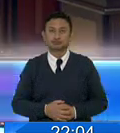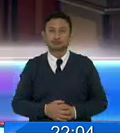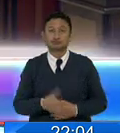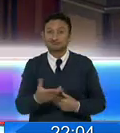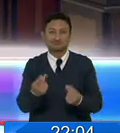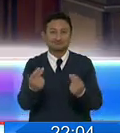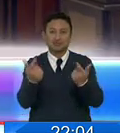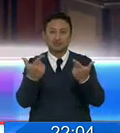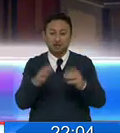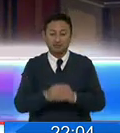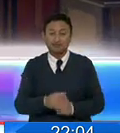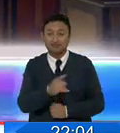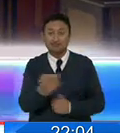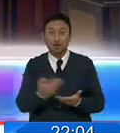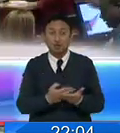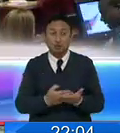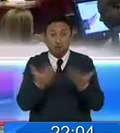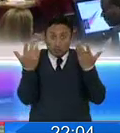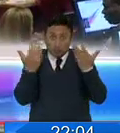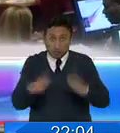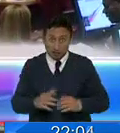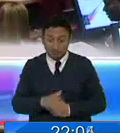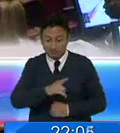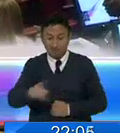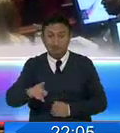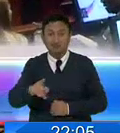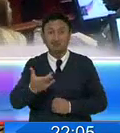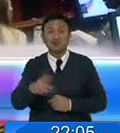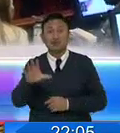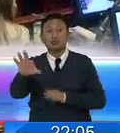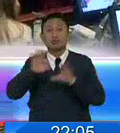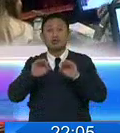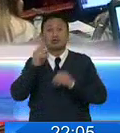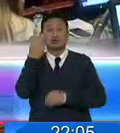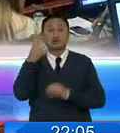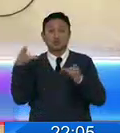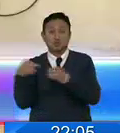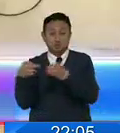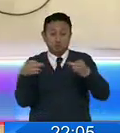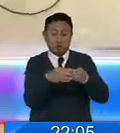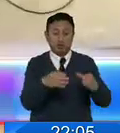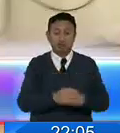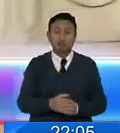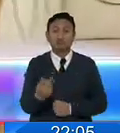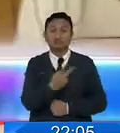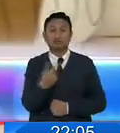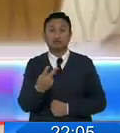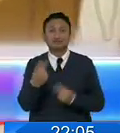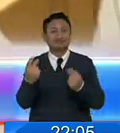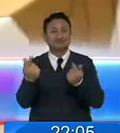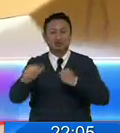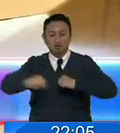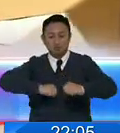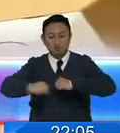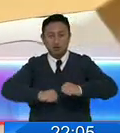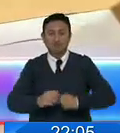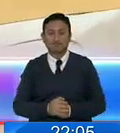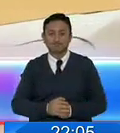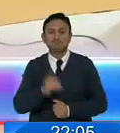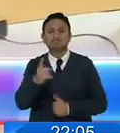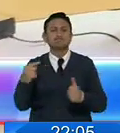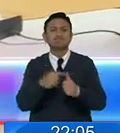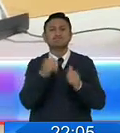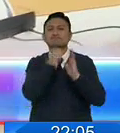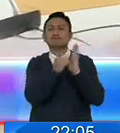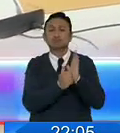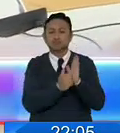perder más tiempo y apenas acabado el pleno en el que se aprobó la conformación de ambas comisiones, estas se pusieron a trabajar. Lo primero en la